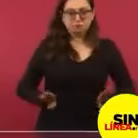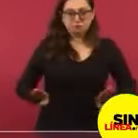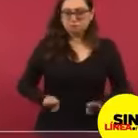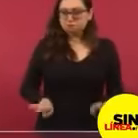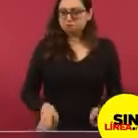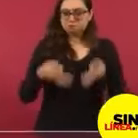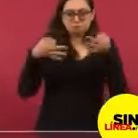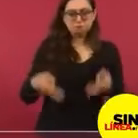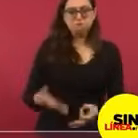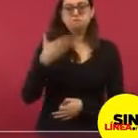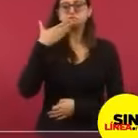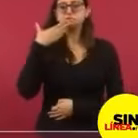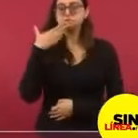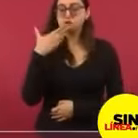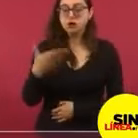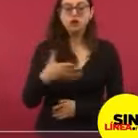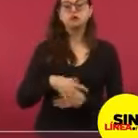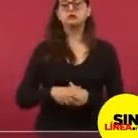hay